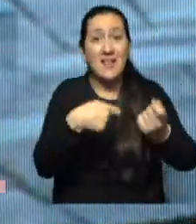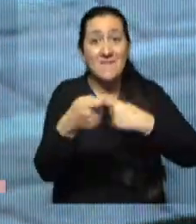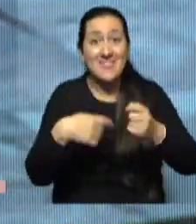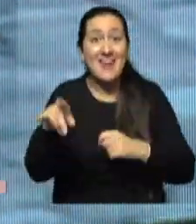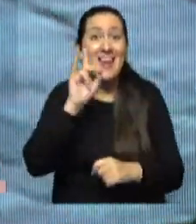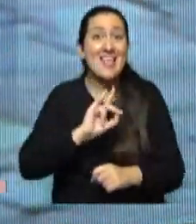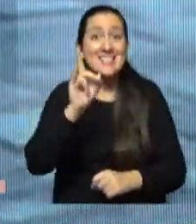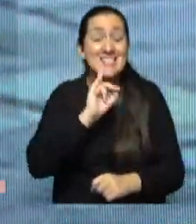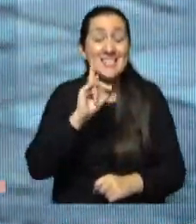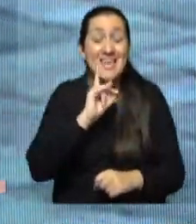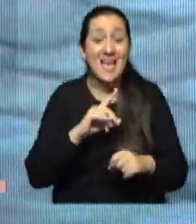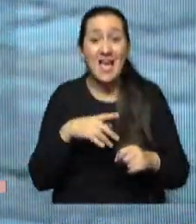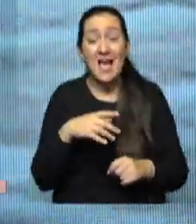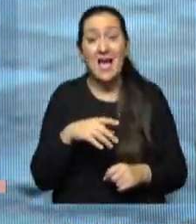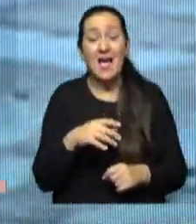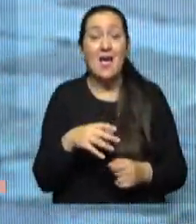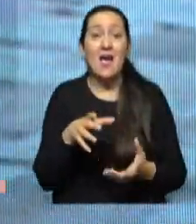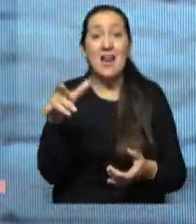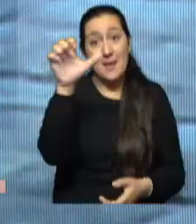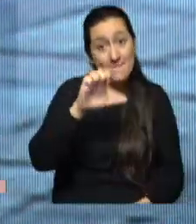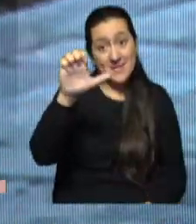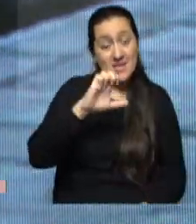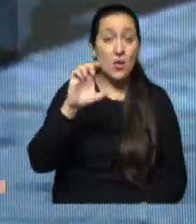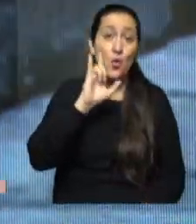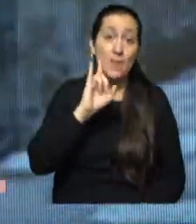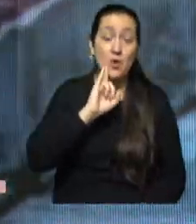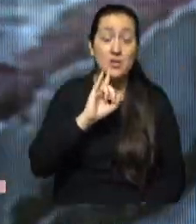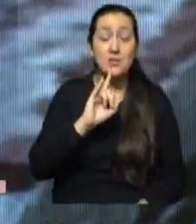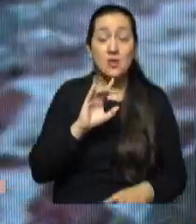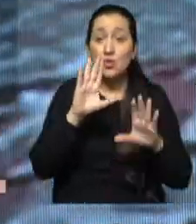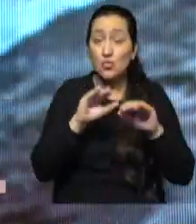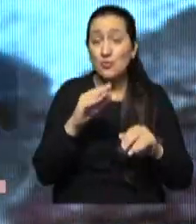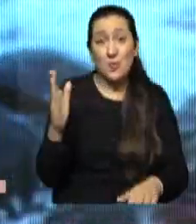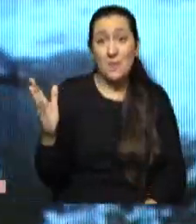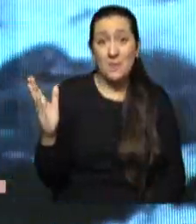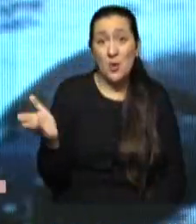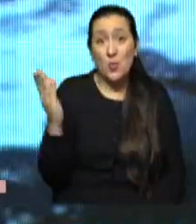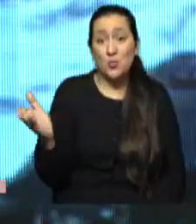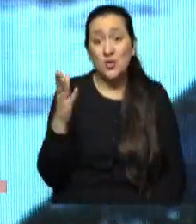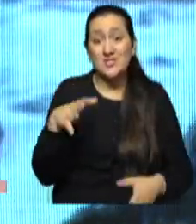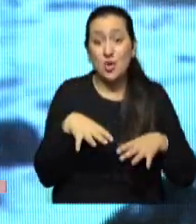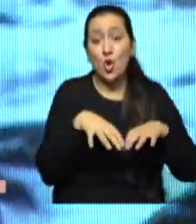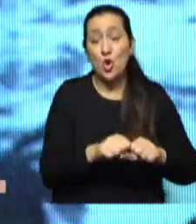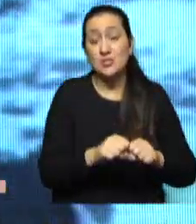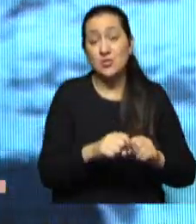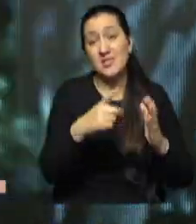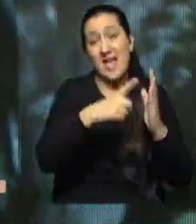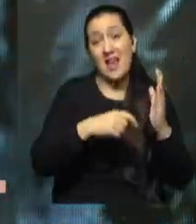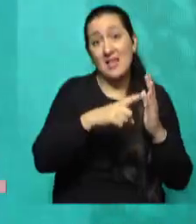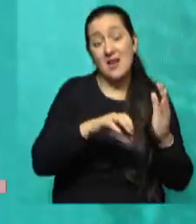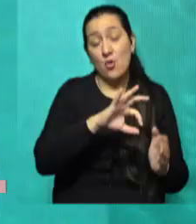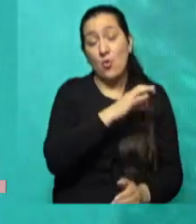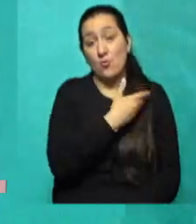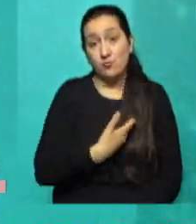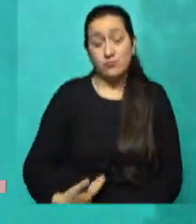son colonos todos los campos requería lecheros Este son de colonización es